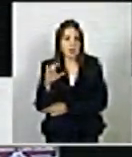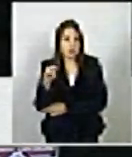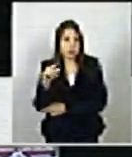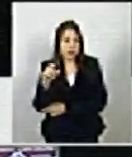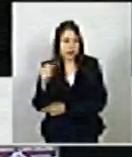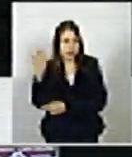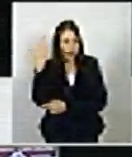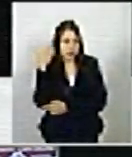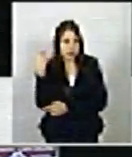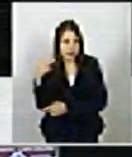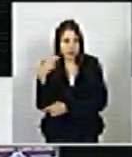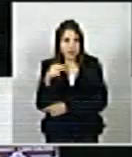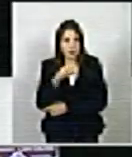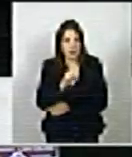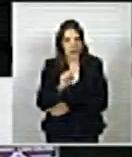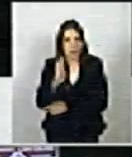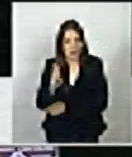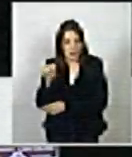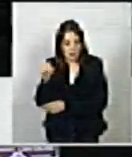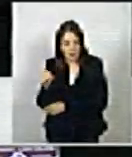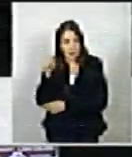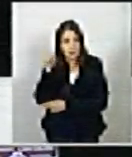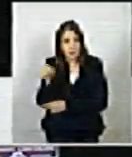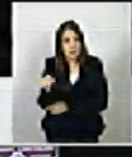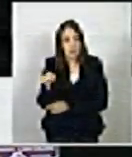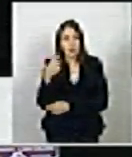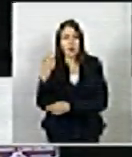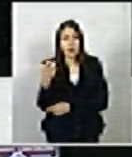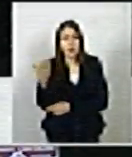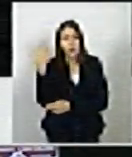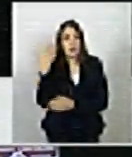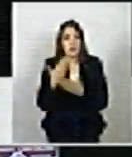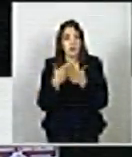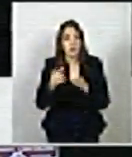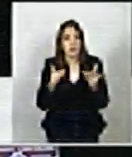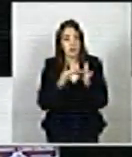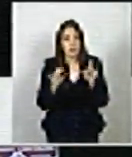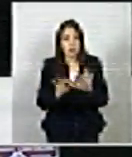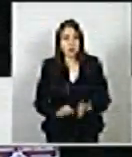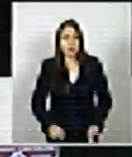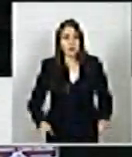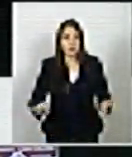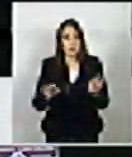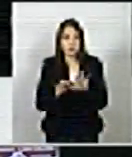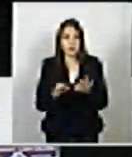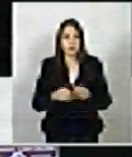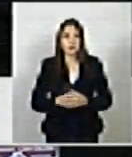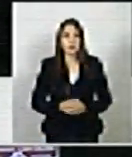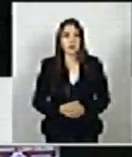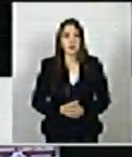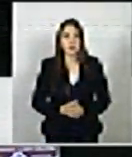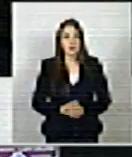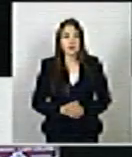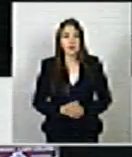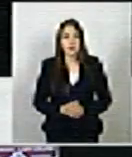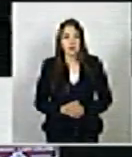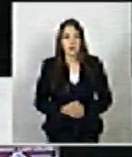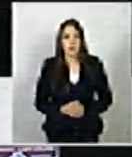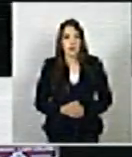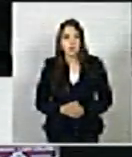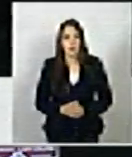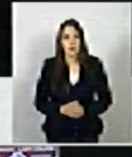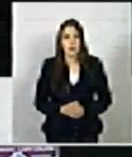el tema sigue fíjate has hablado de algo muy importante la concentración de facultades